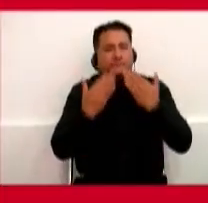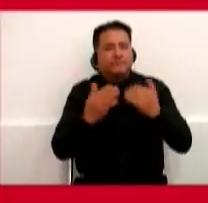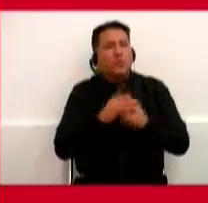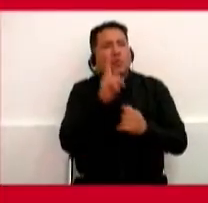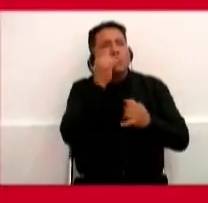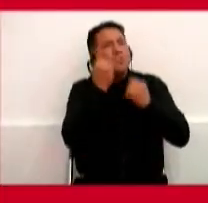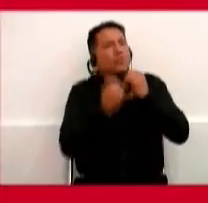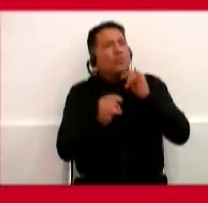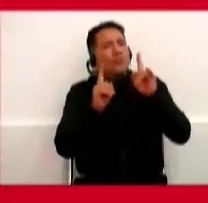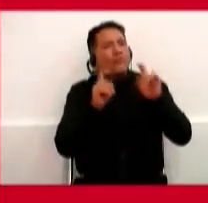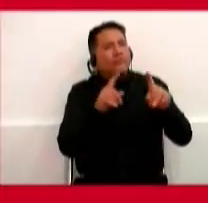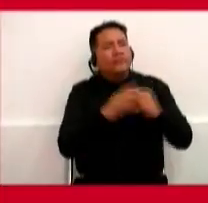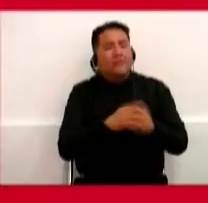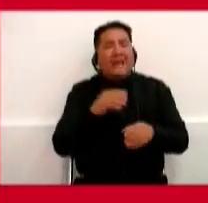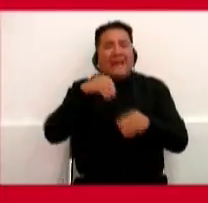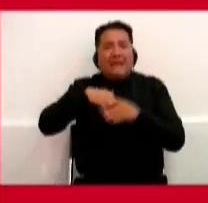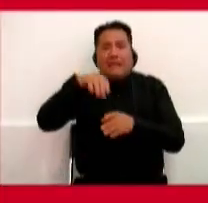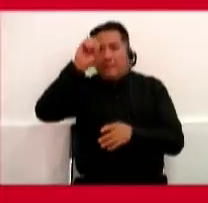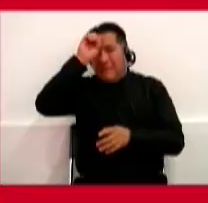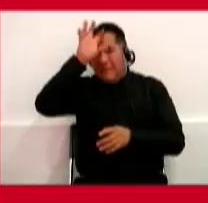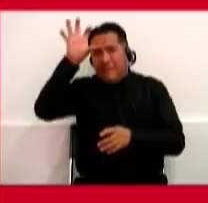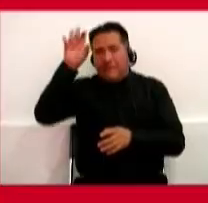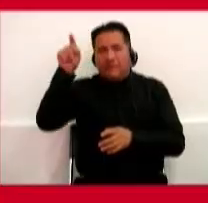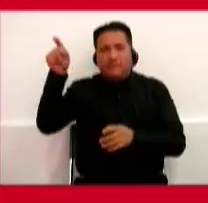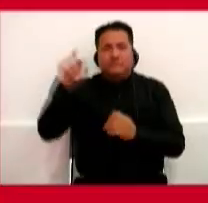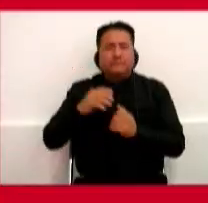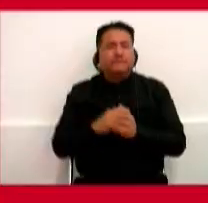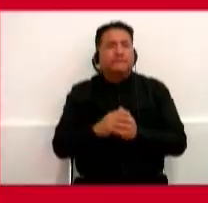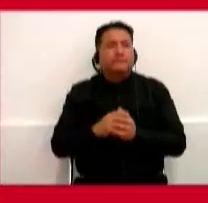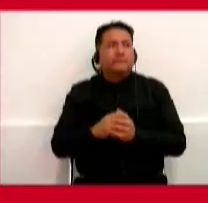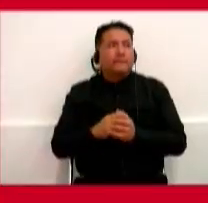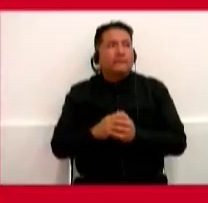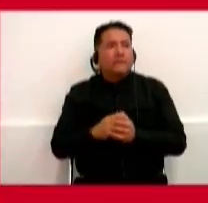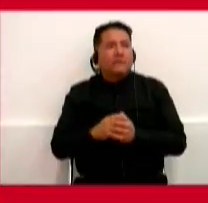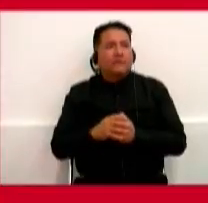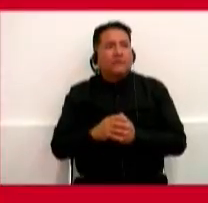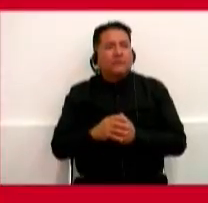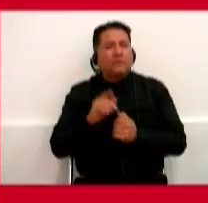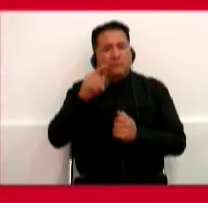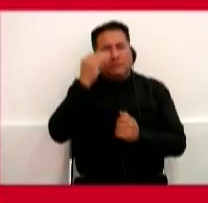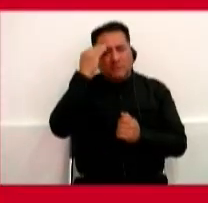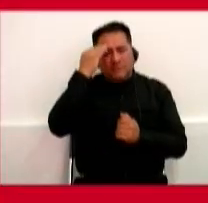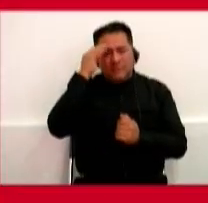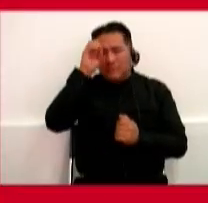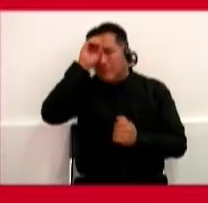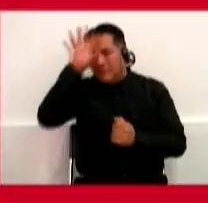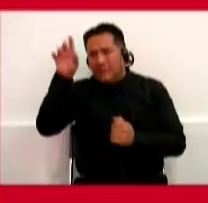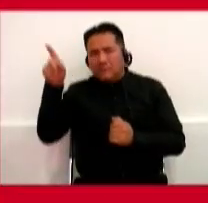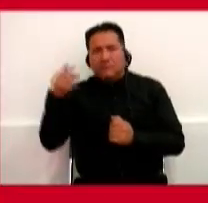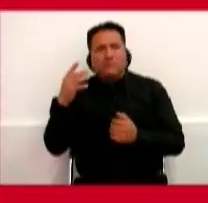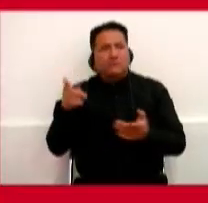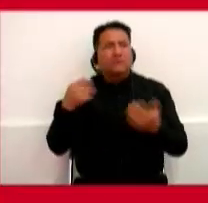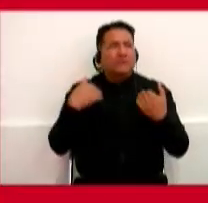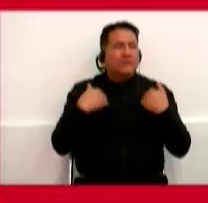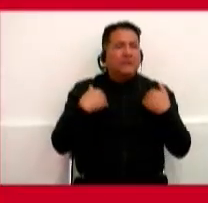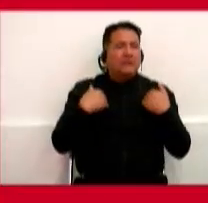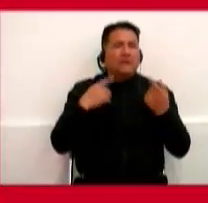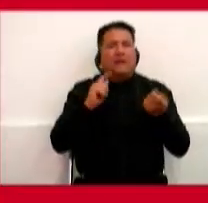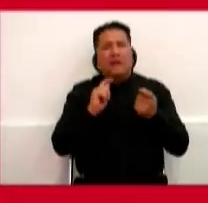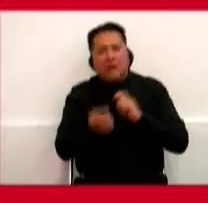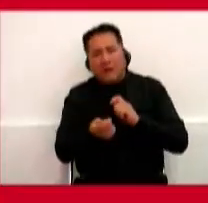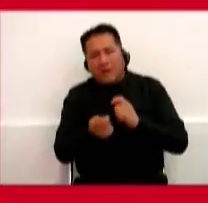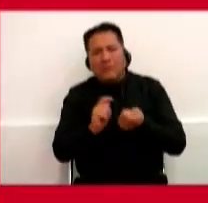En la minería, que es tan cambiante, hay muchas veces cambios en supervisores, operadores,